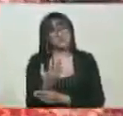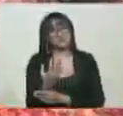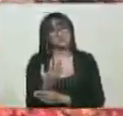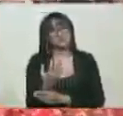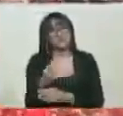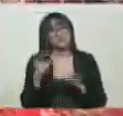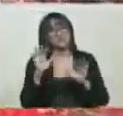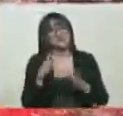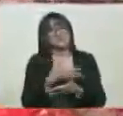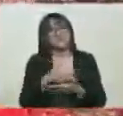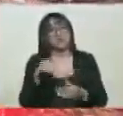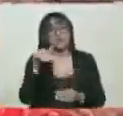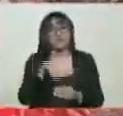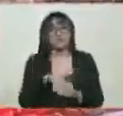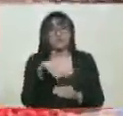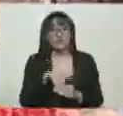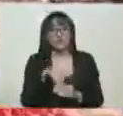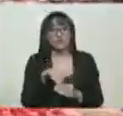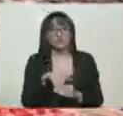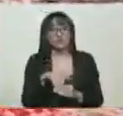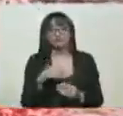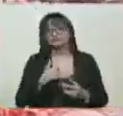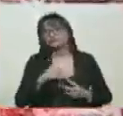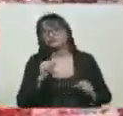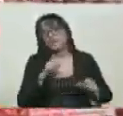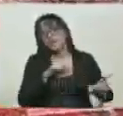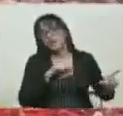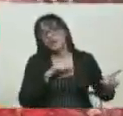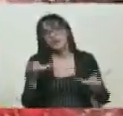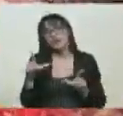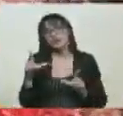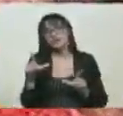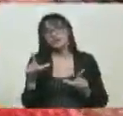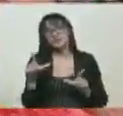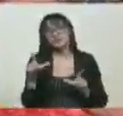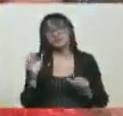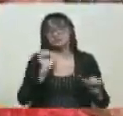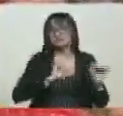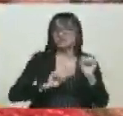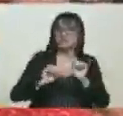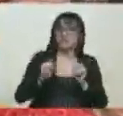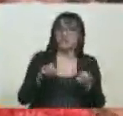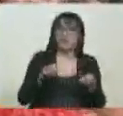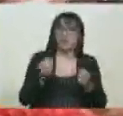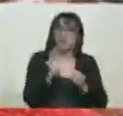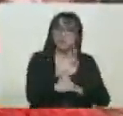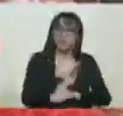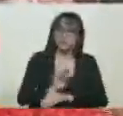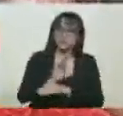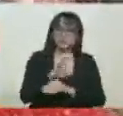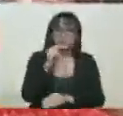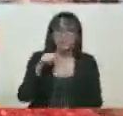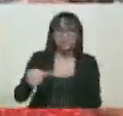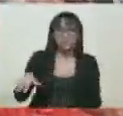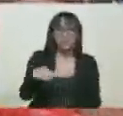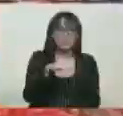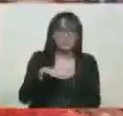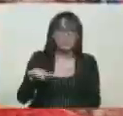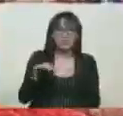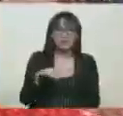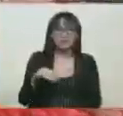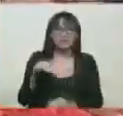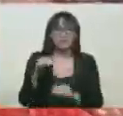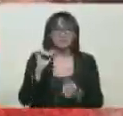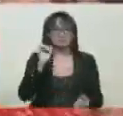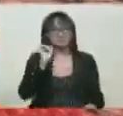10 millones de votos, estoy listo para una ofensiva económica de protección del pueblo y ponerle